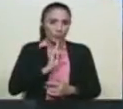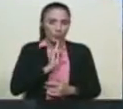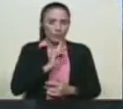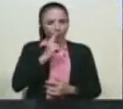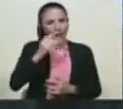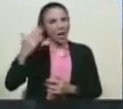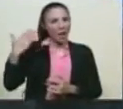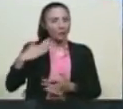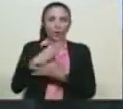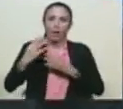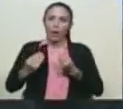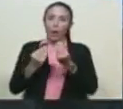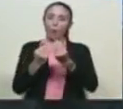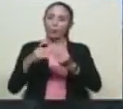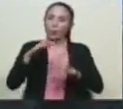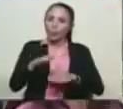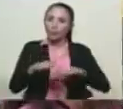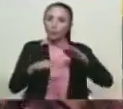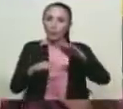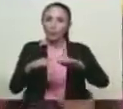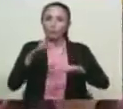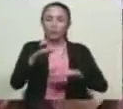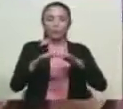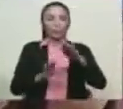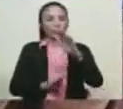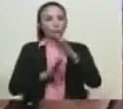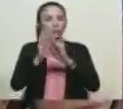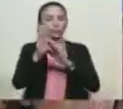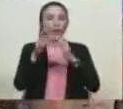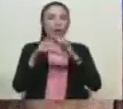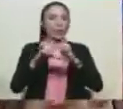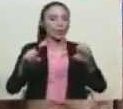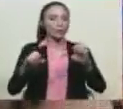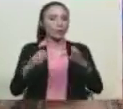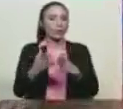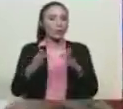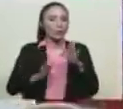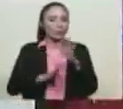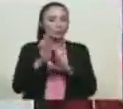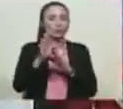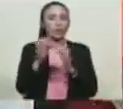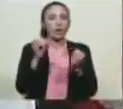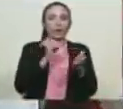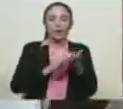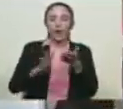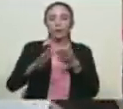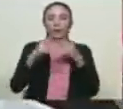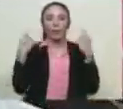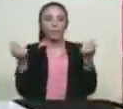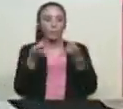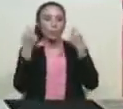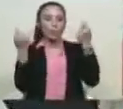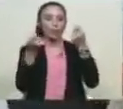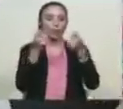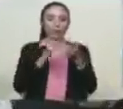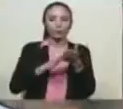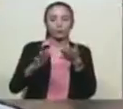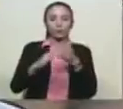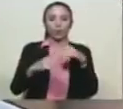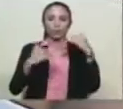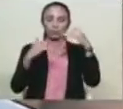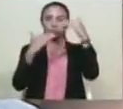pueblo venezolano camina al paso creciente de una educación de calidad pública, gratuita,